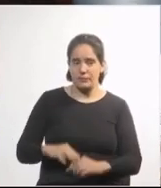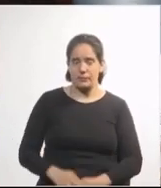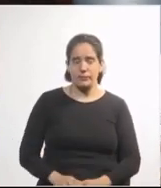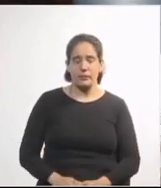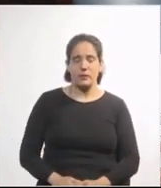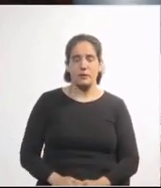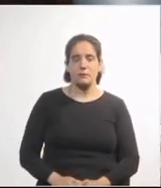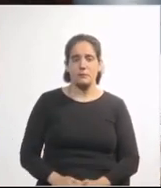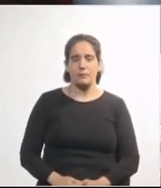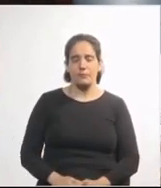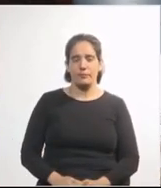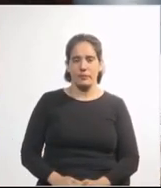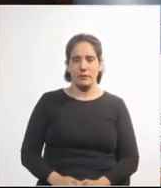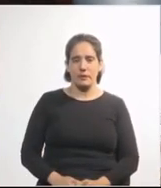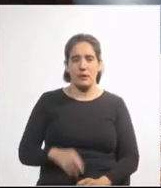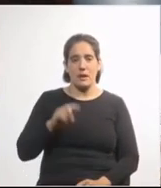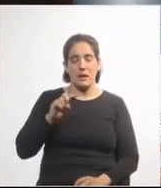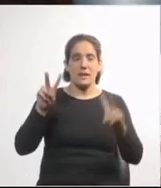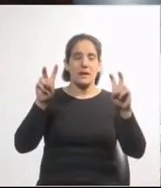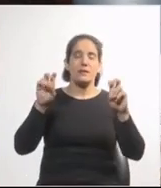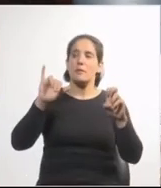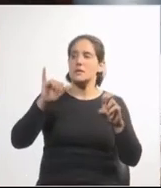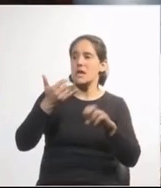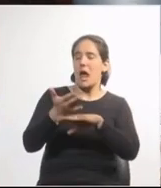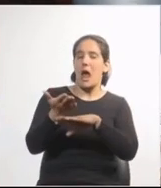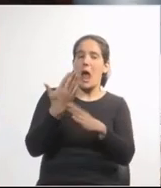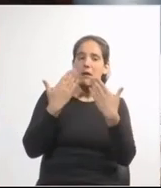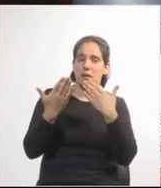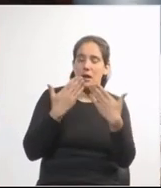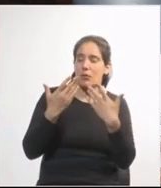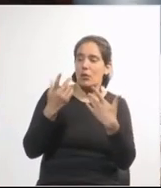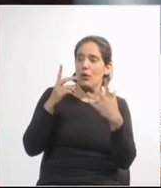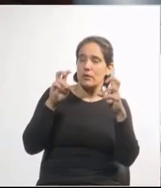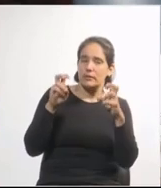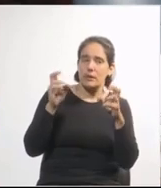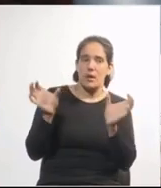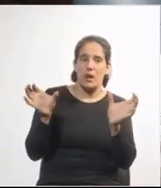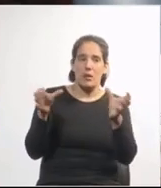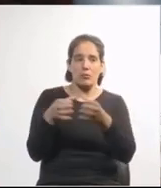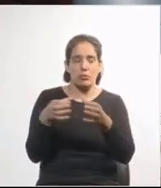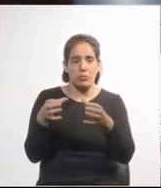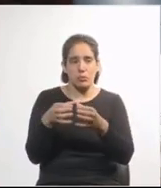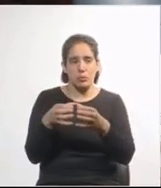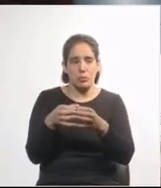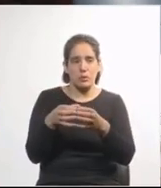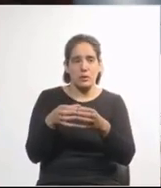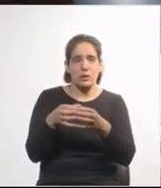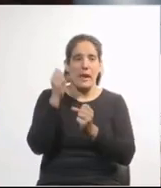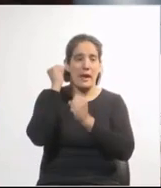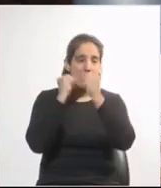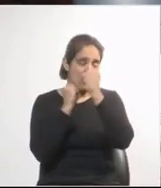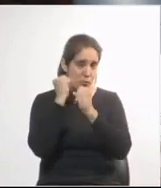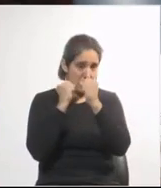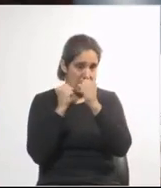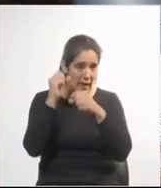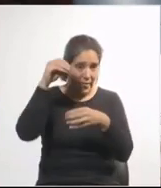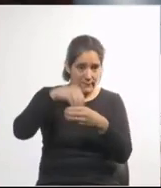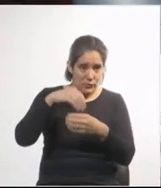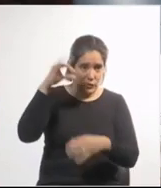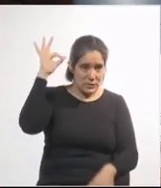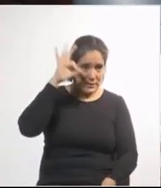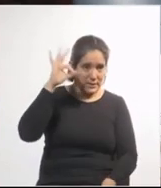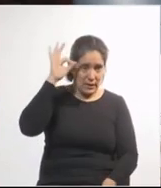2019. Este tema fue tratado sumariamente en la comparecencia del equipo económico a la comisión en el